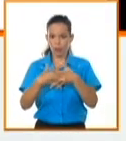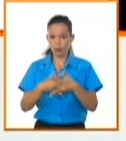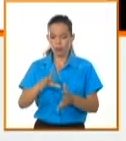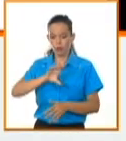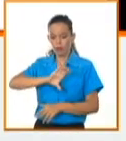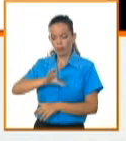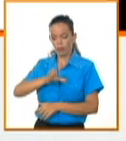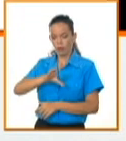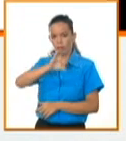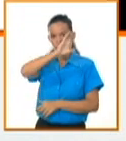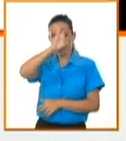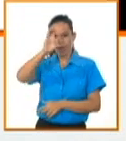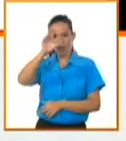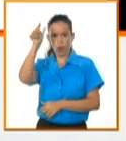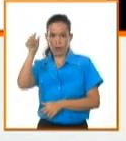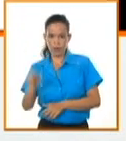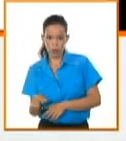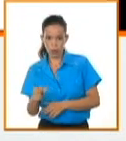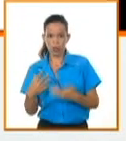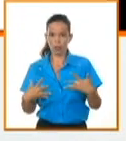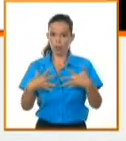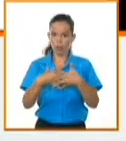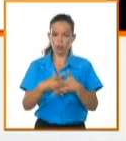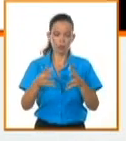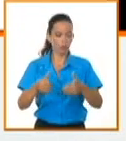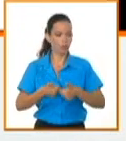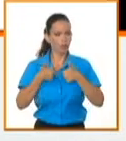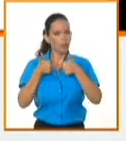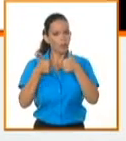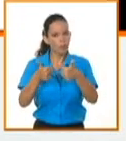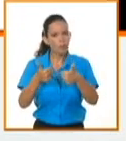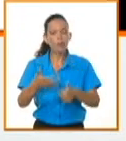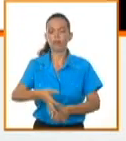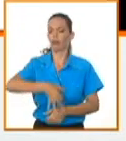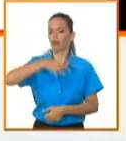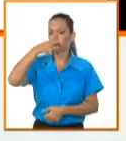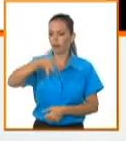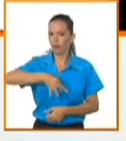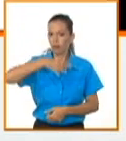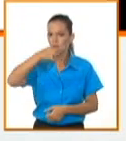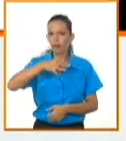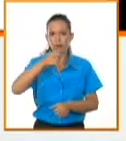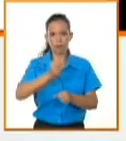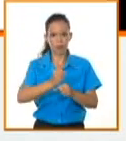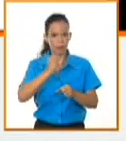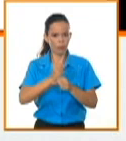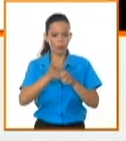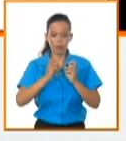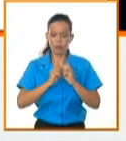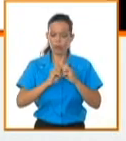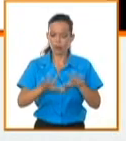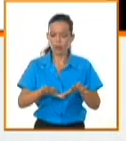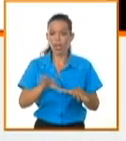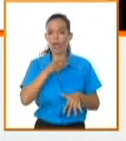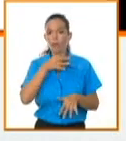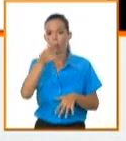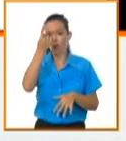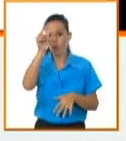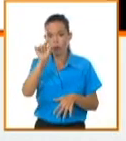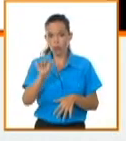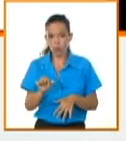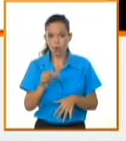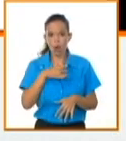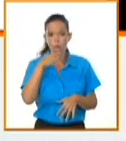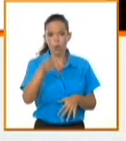aquí lo que ha sucedido en algunos momentos podemos hablar incluso de la logística donde una donde una persona natural ha ido a sacar un un